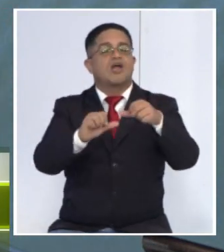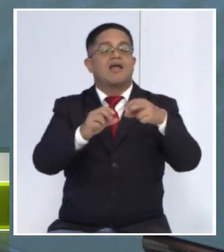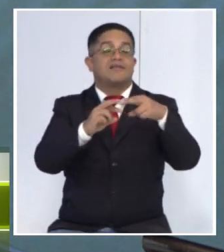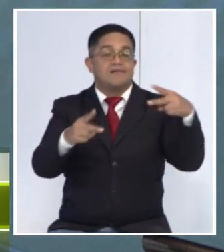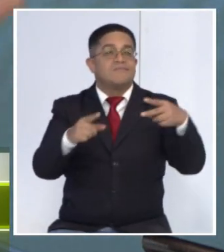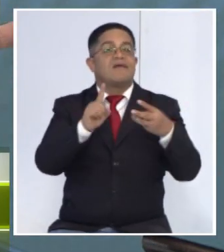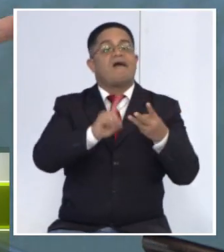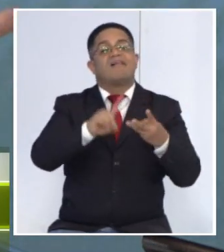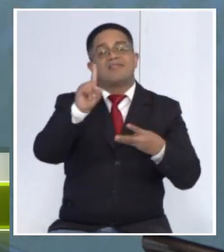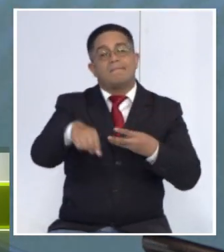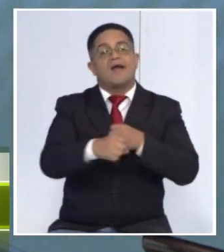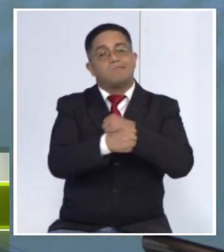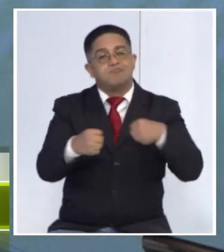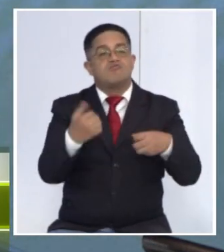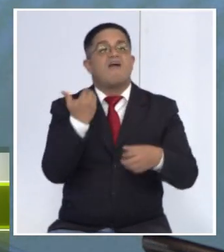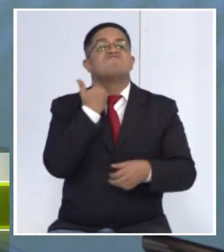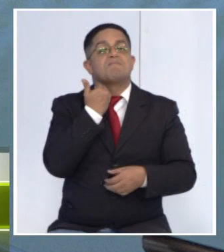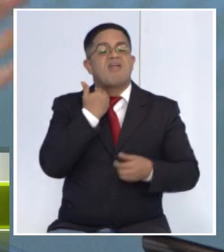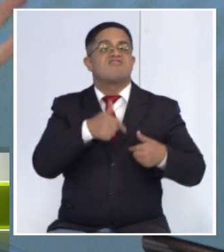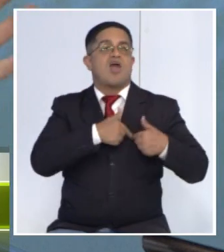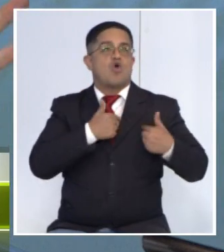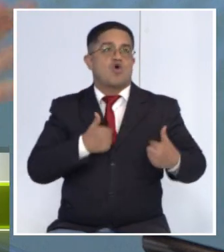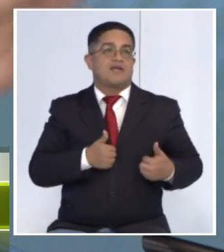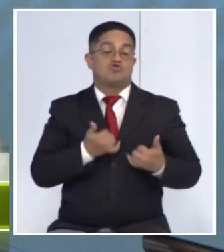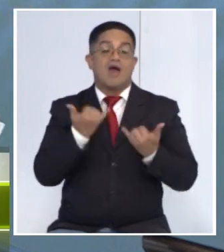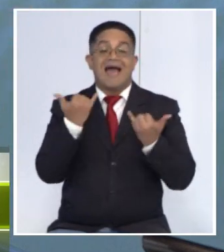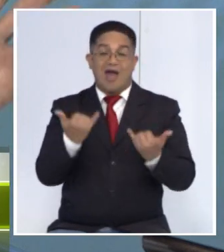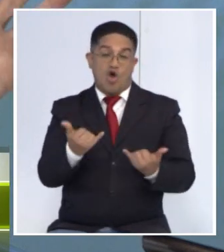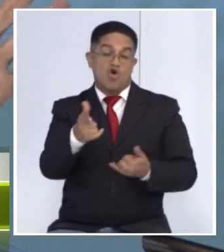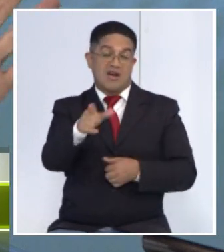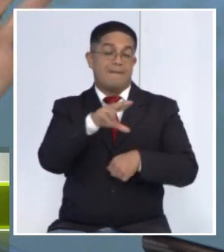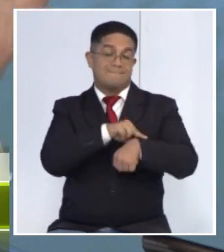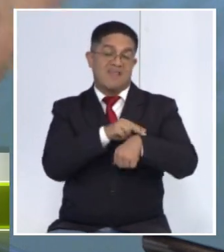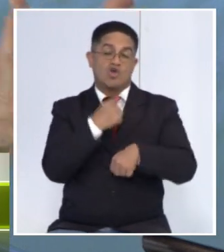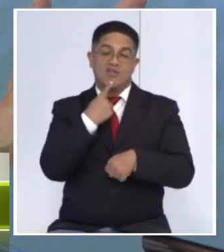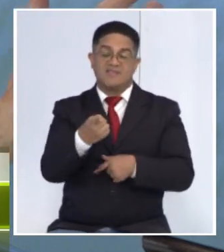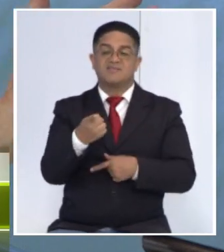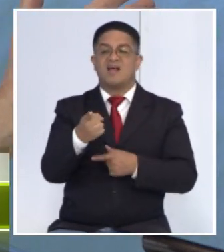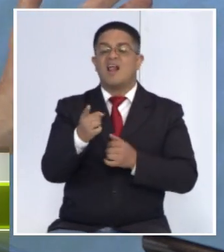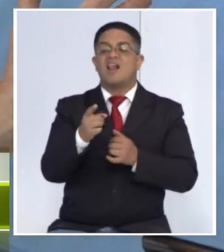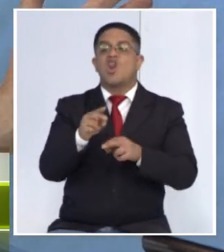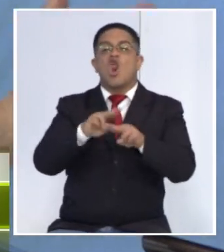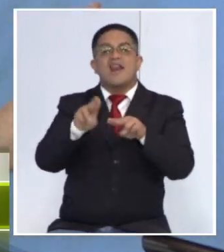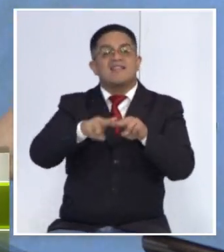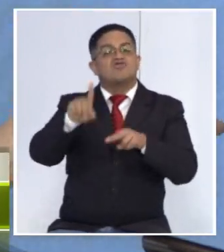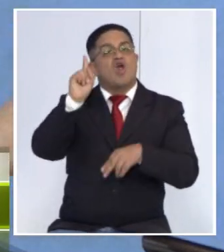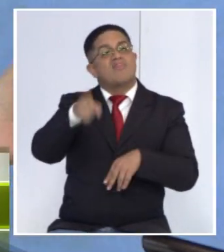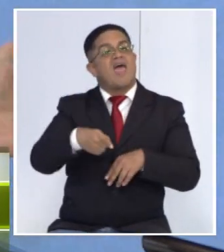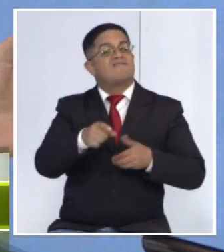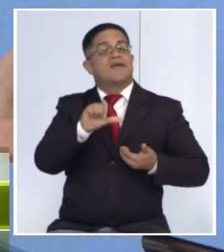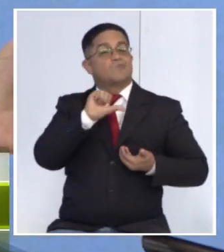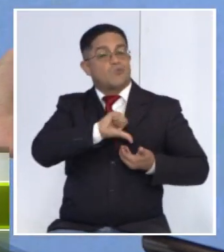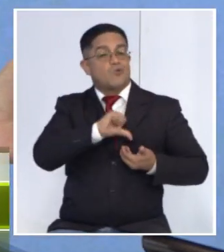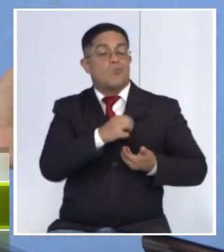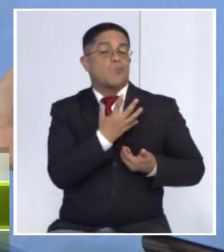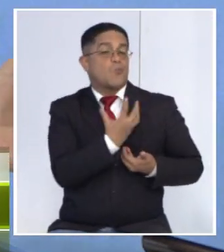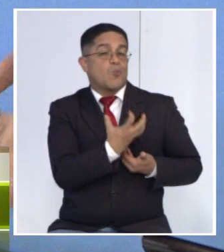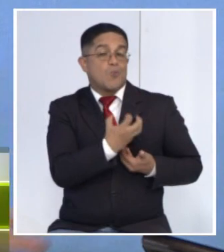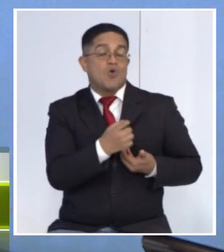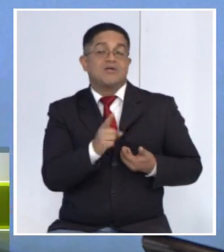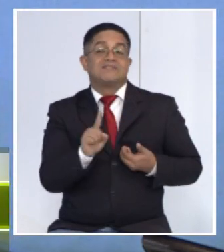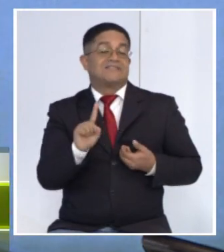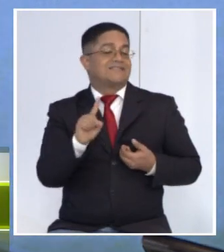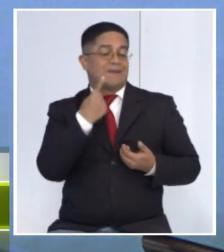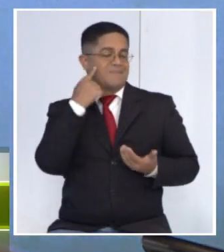diabetes, enfermedades cardiovasculares. Hoy por hoy los cardiólogos dicen, bueno, los niños tienen que ser amamantados. Es la primera línea para evitar las